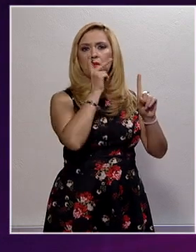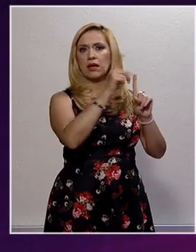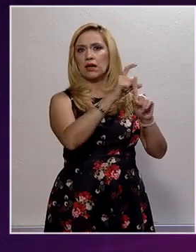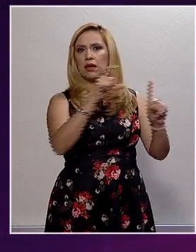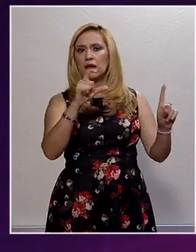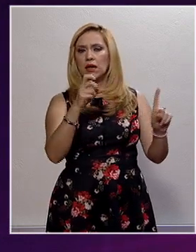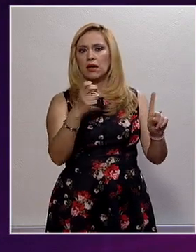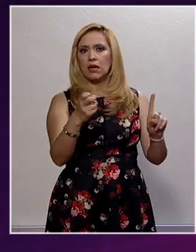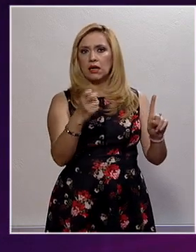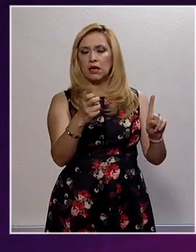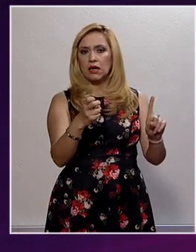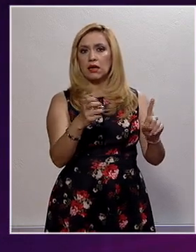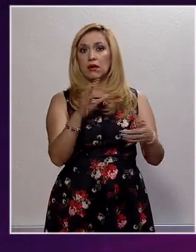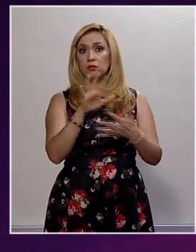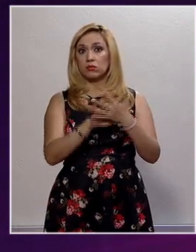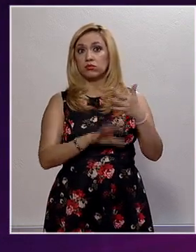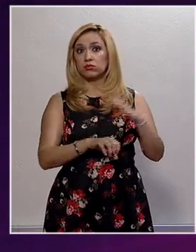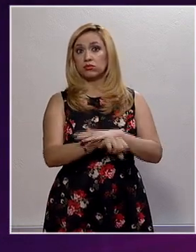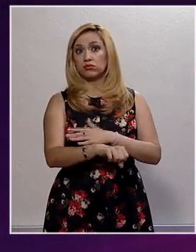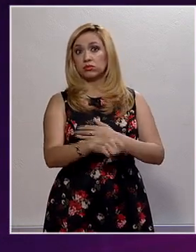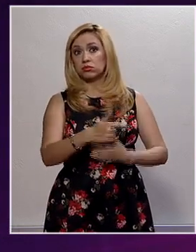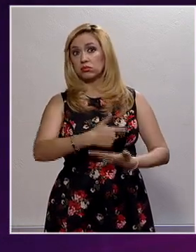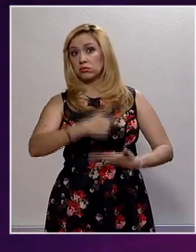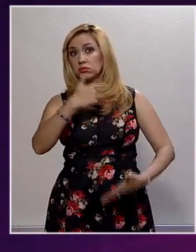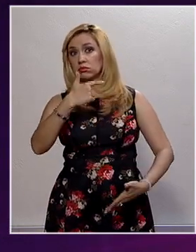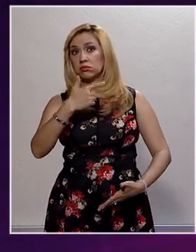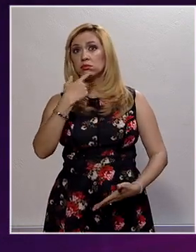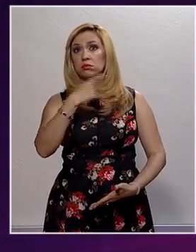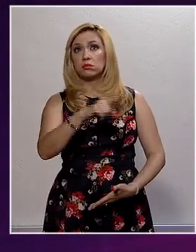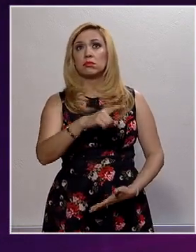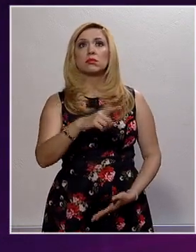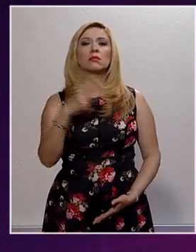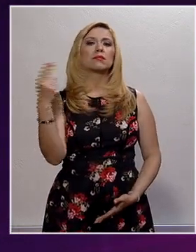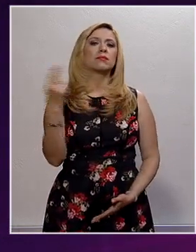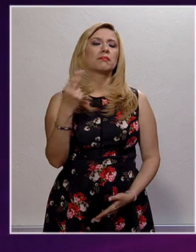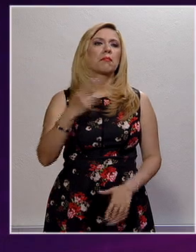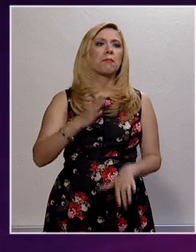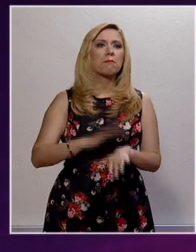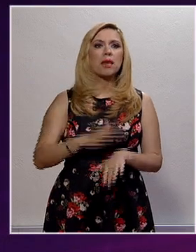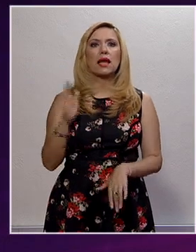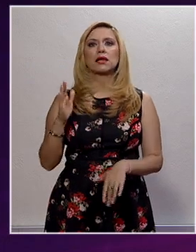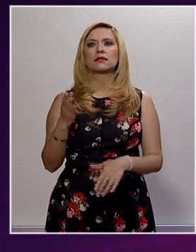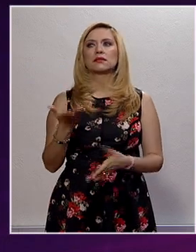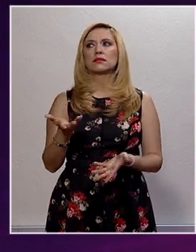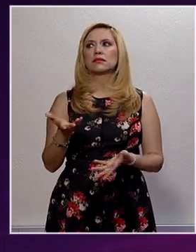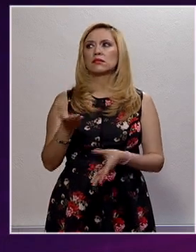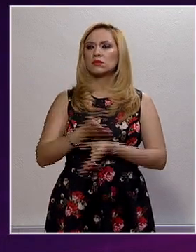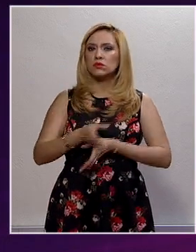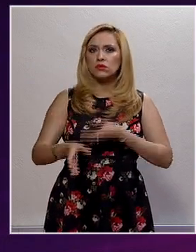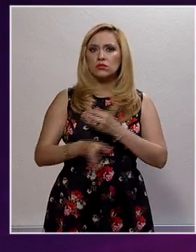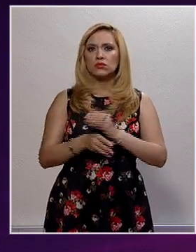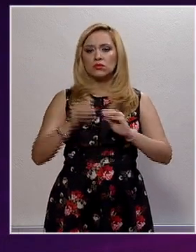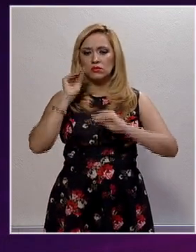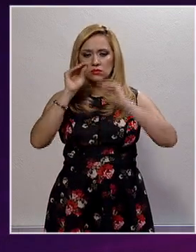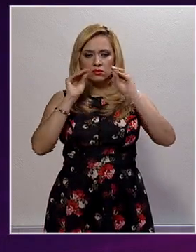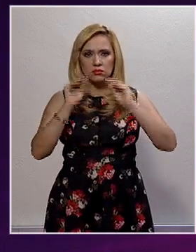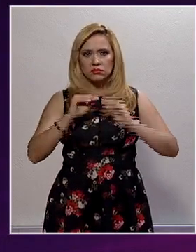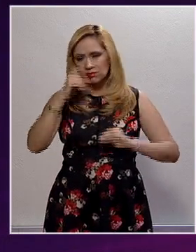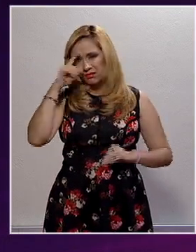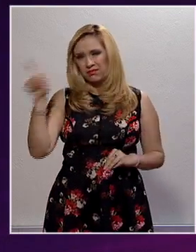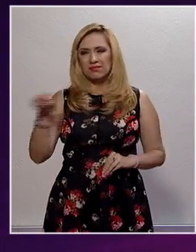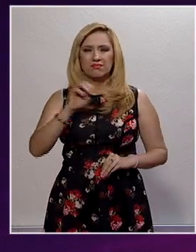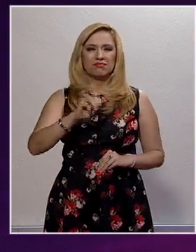tratamos de pasar al ámbito penal, pues se necesita más elementos, ¿no? Para los